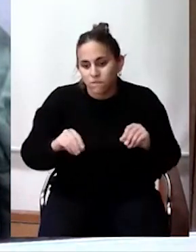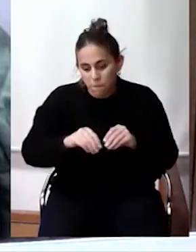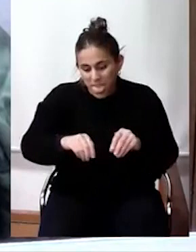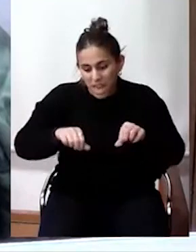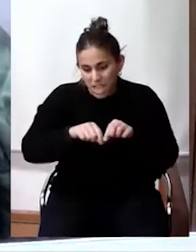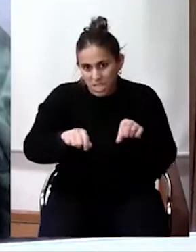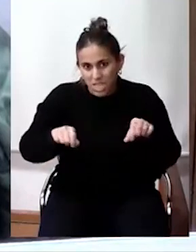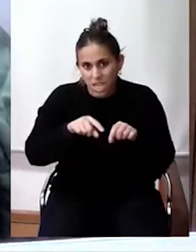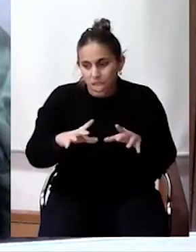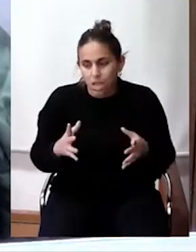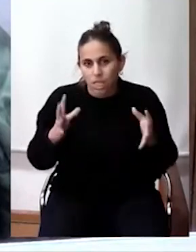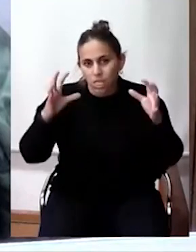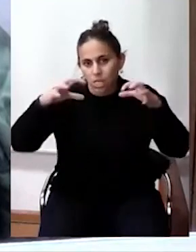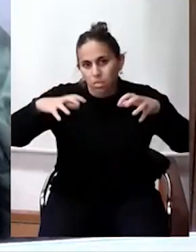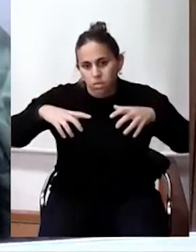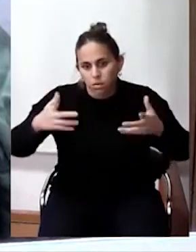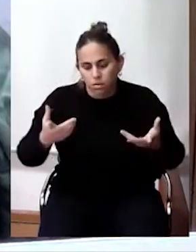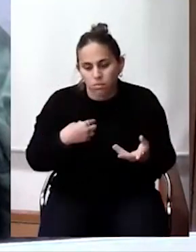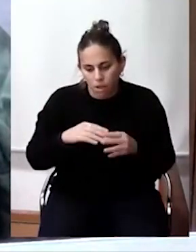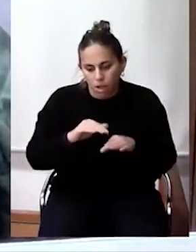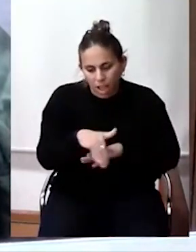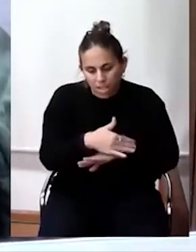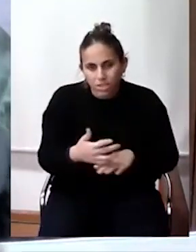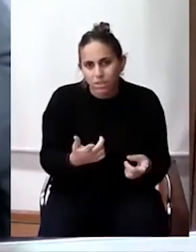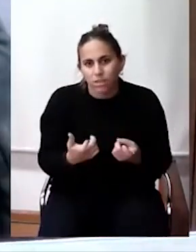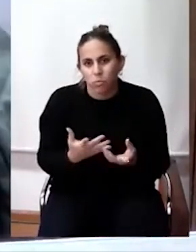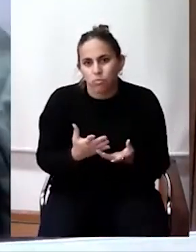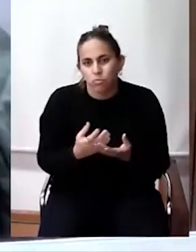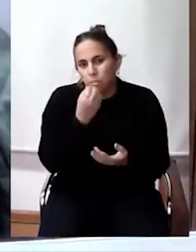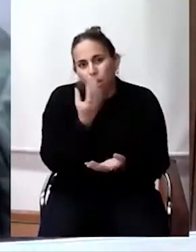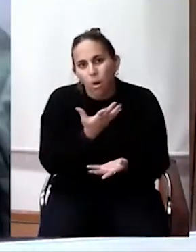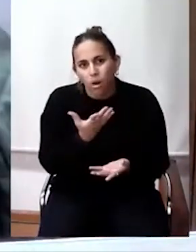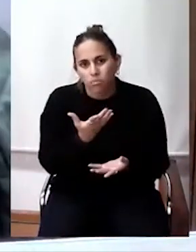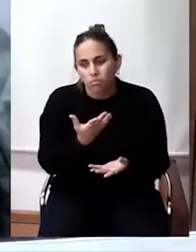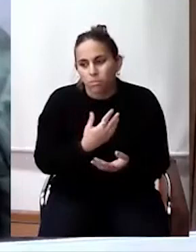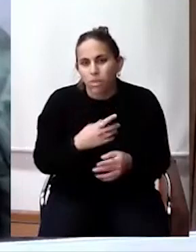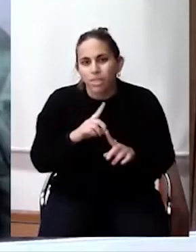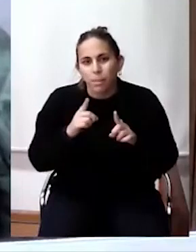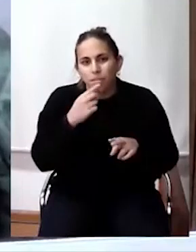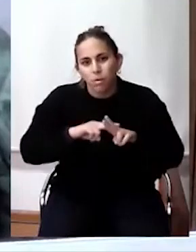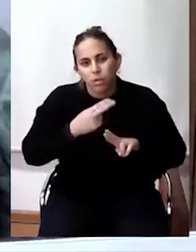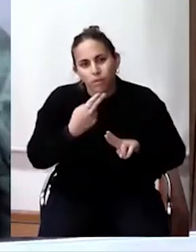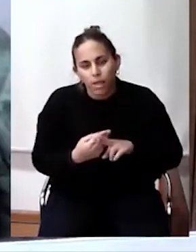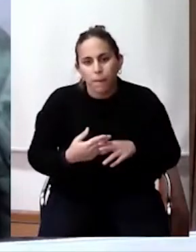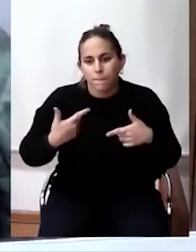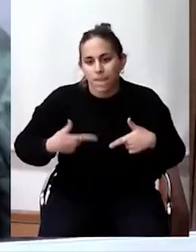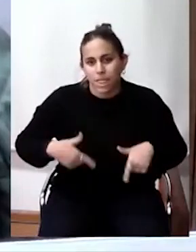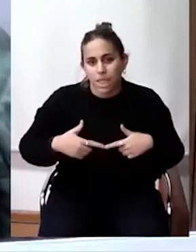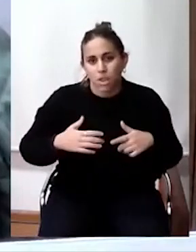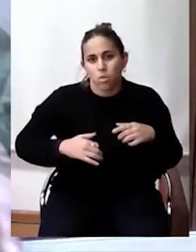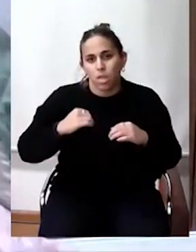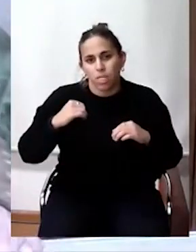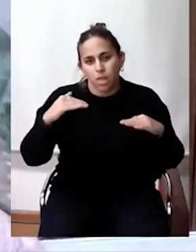estas temporales lo menos que tenemos es una calle en condiciones y retirar también al Ministerio de transporte y Obras